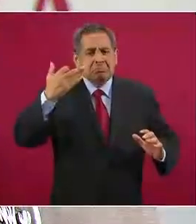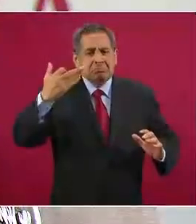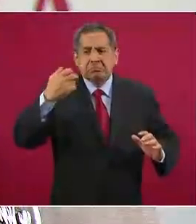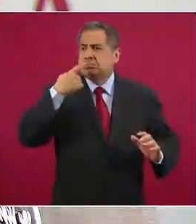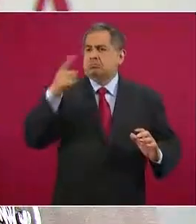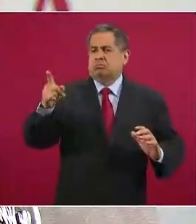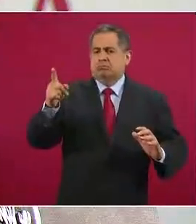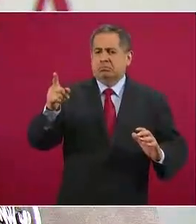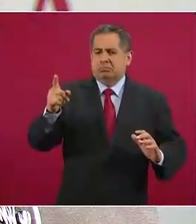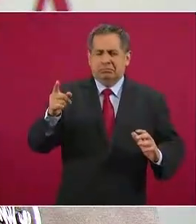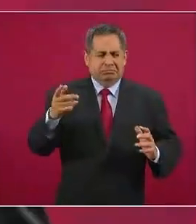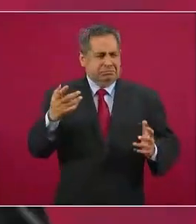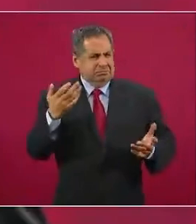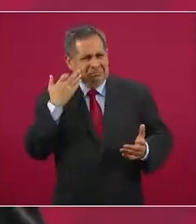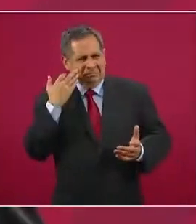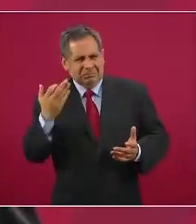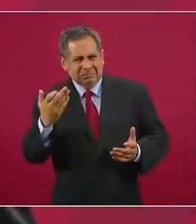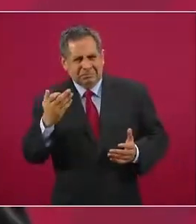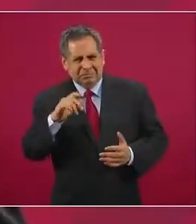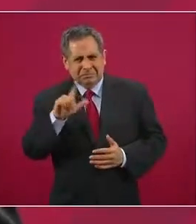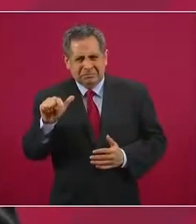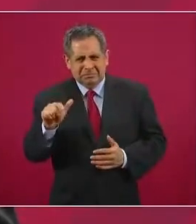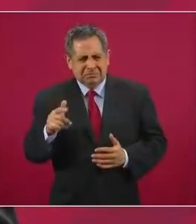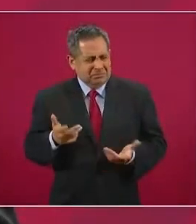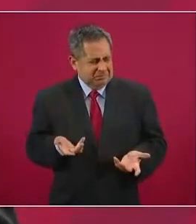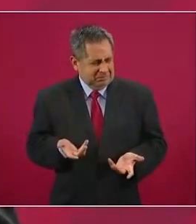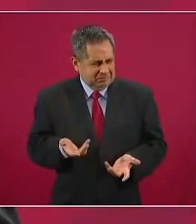se informó mucho tiempo después,